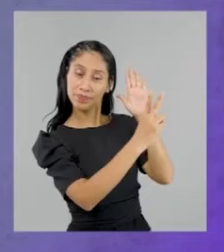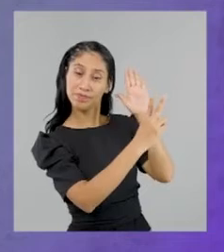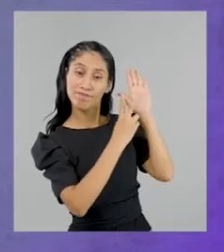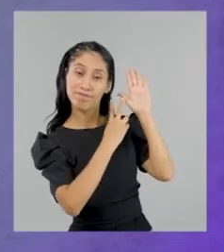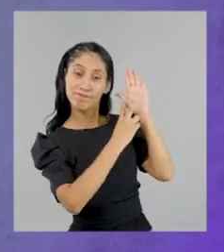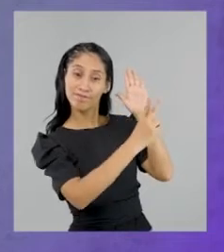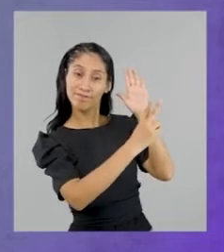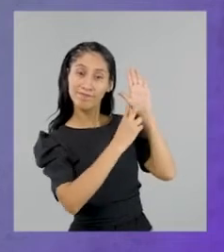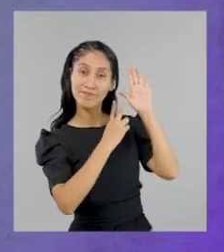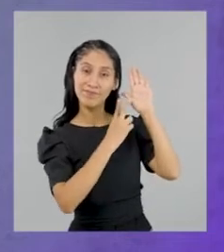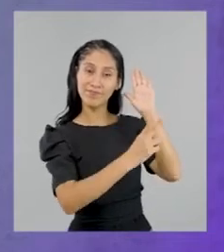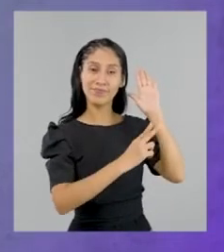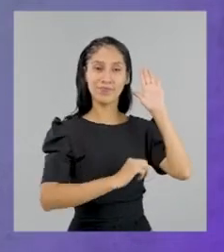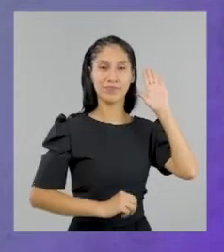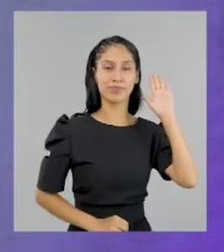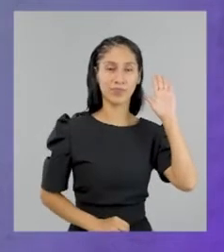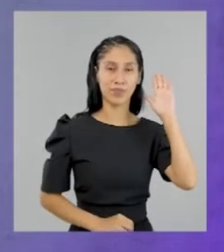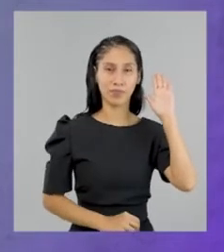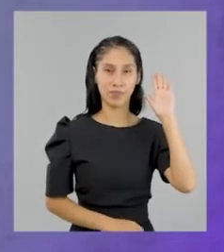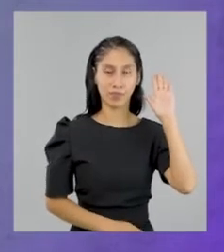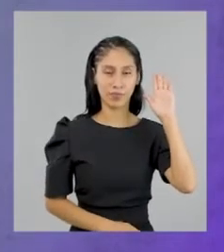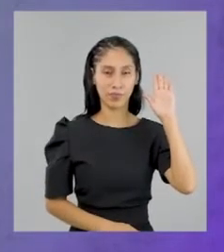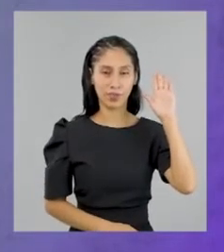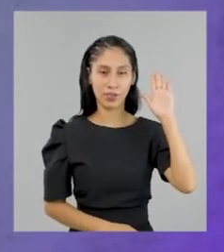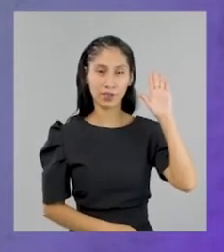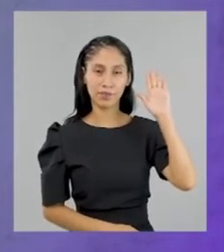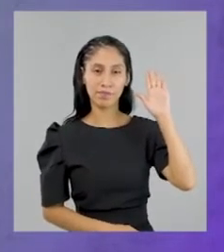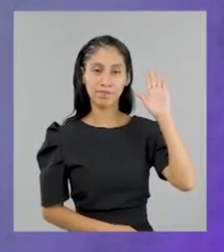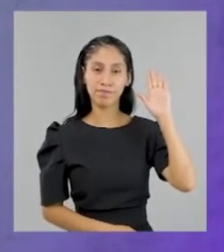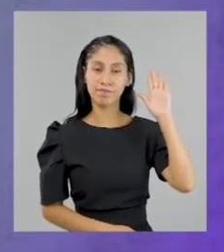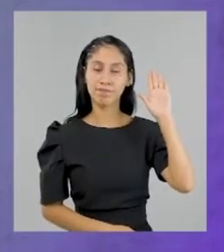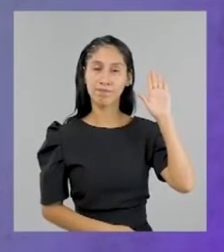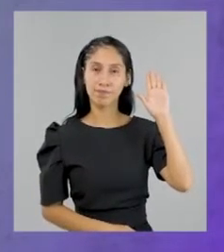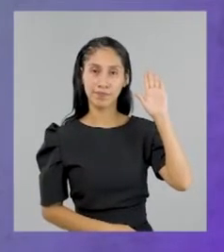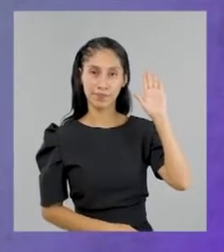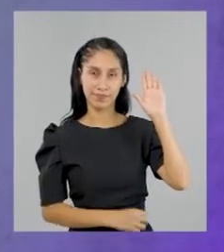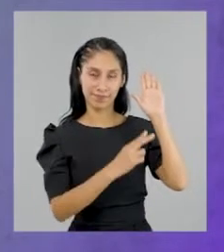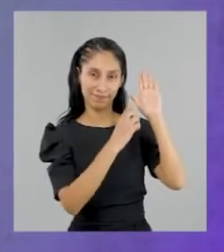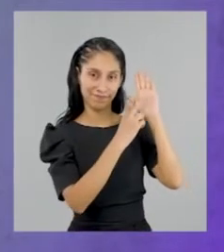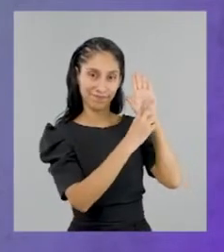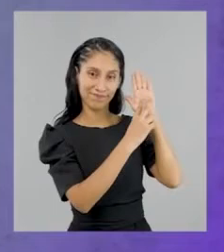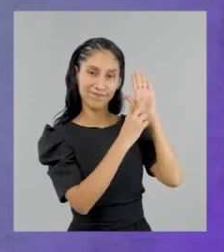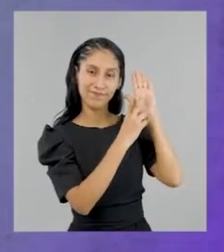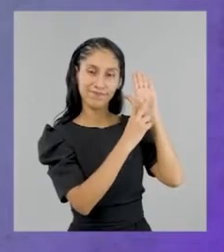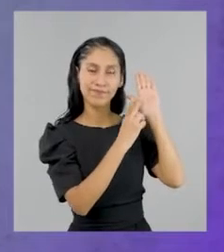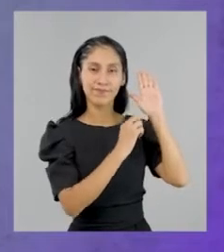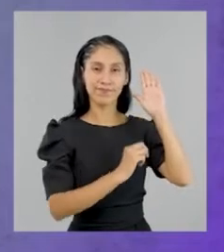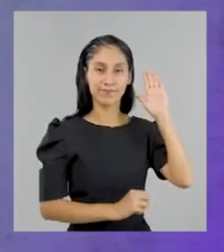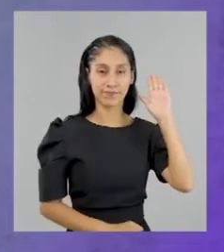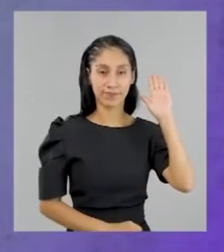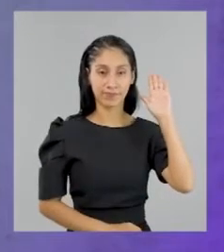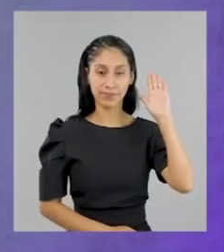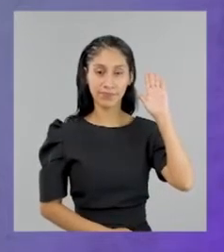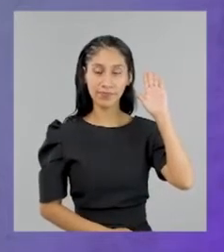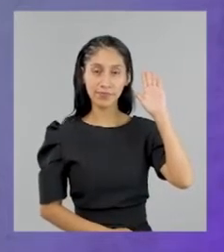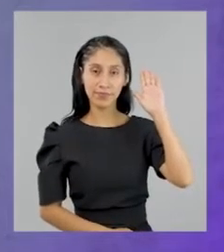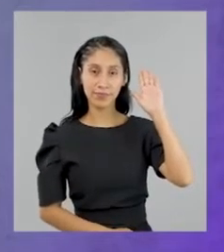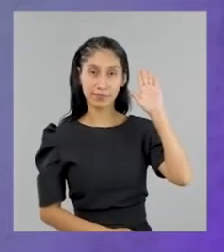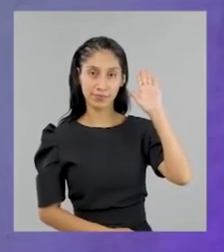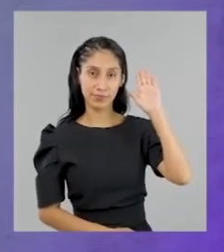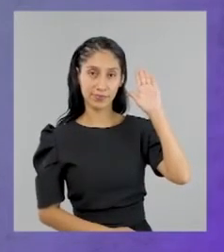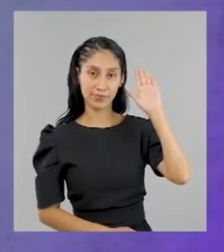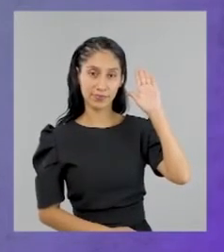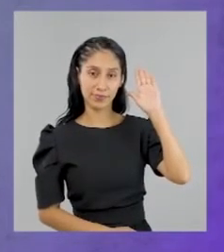rangos son R o un subconjunto de R. Las funciones trigonométricas de seno,